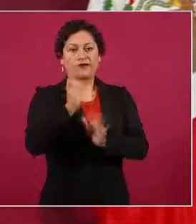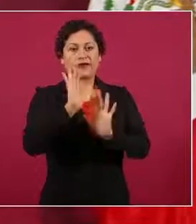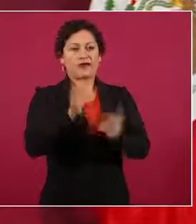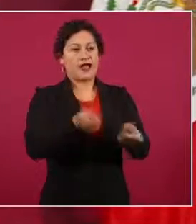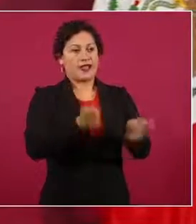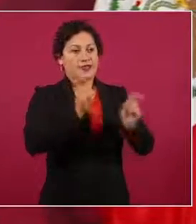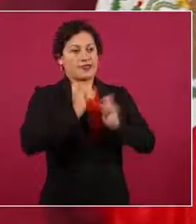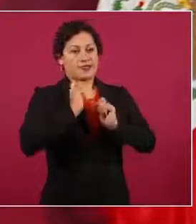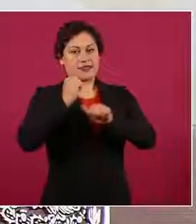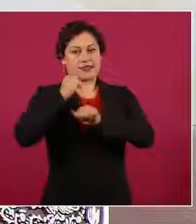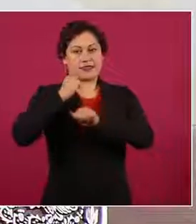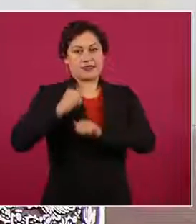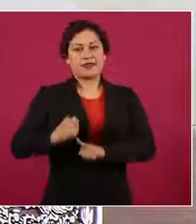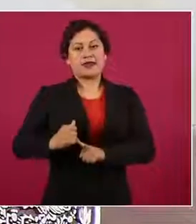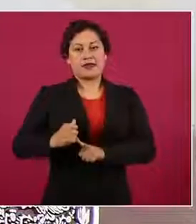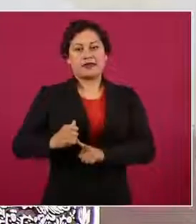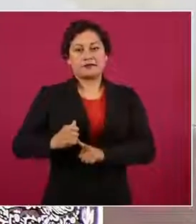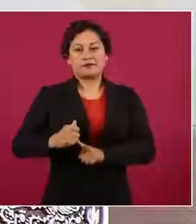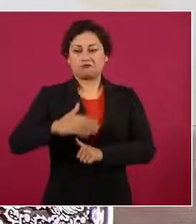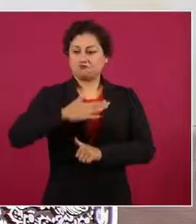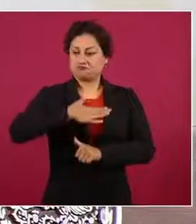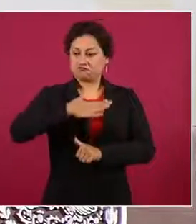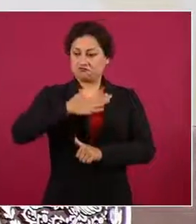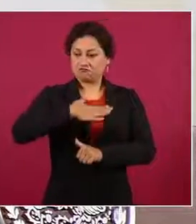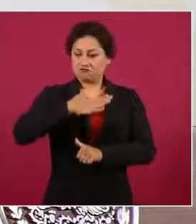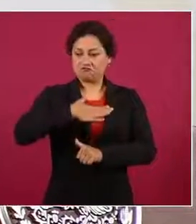gobernar en beneficio propio,